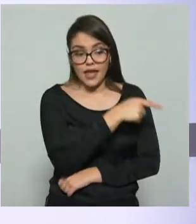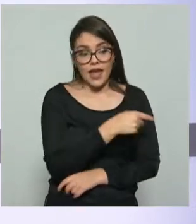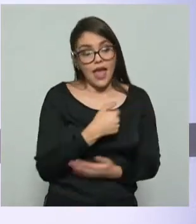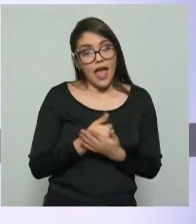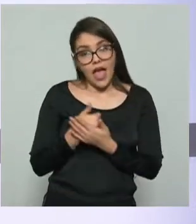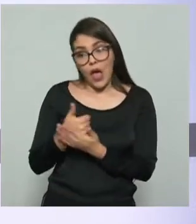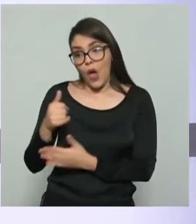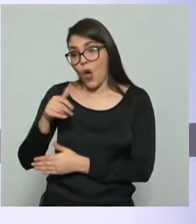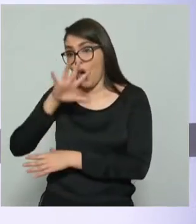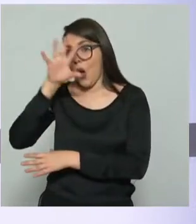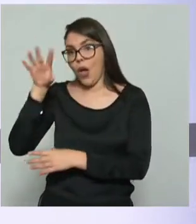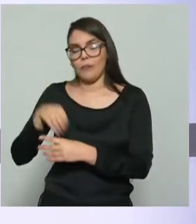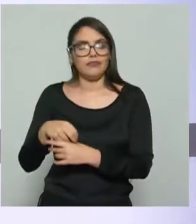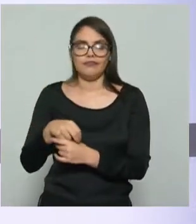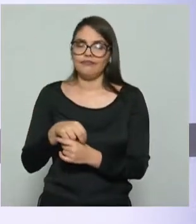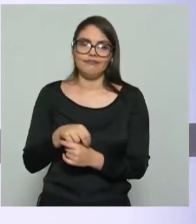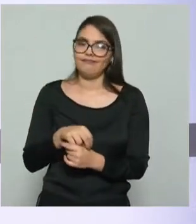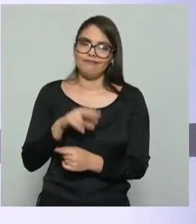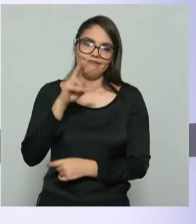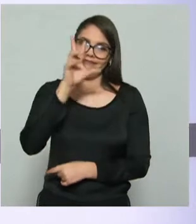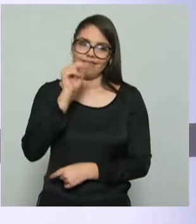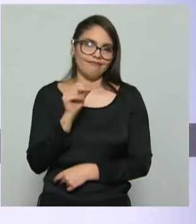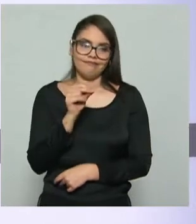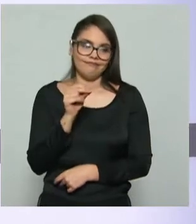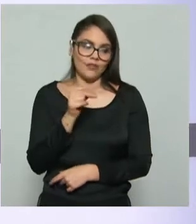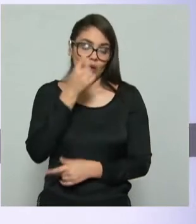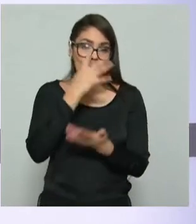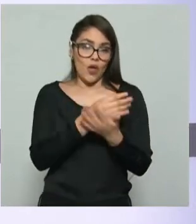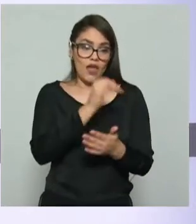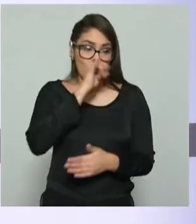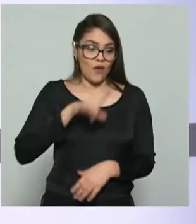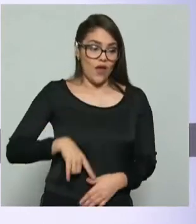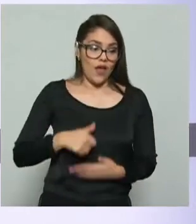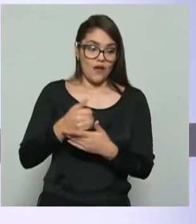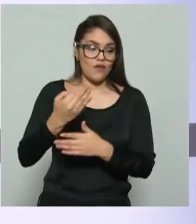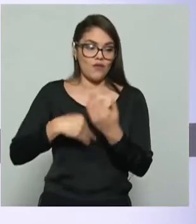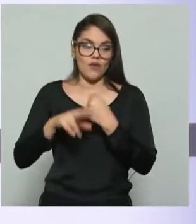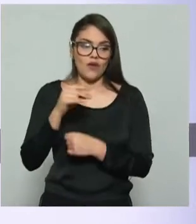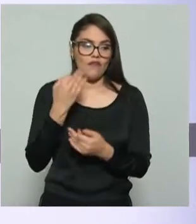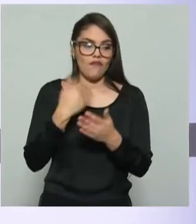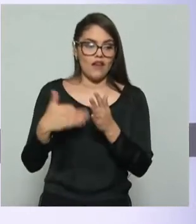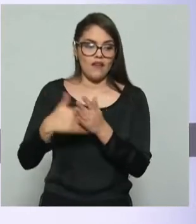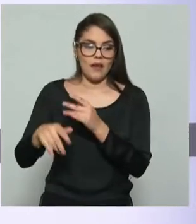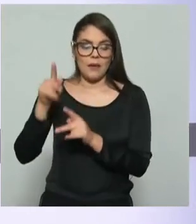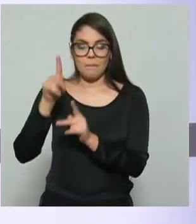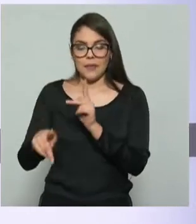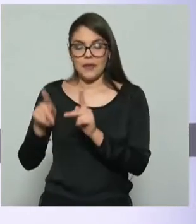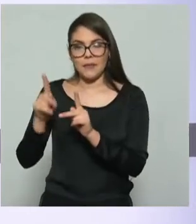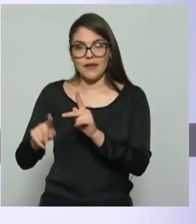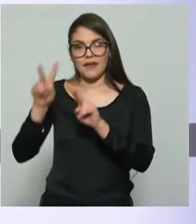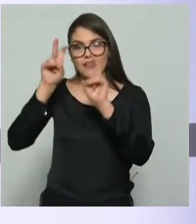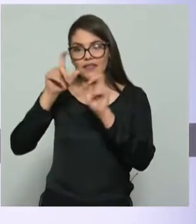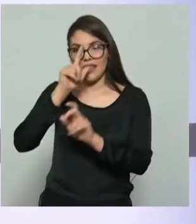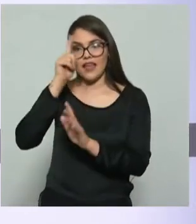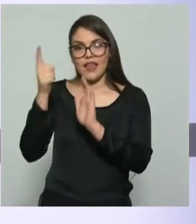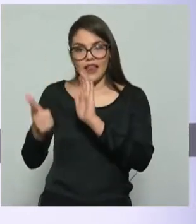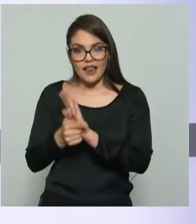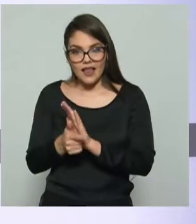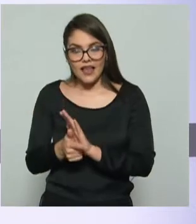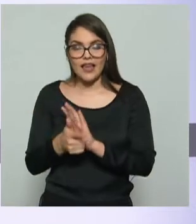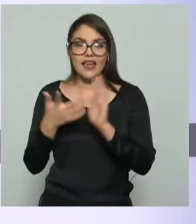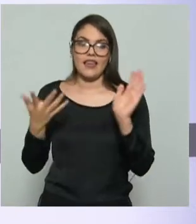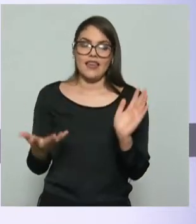hacer todo, no. La verdad es que, como bien lo dice la diputada, los pendientes que hay en materia de impartición legislativa y social.